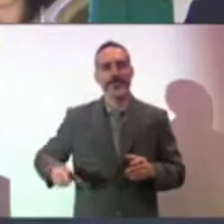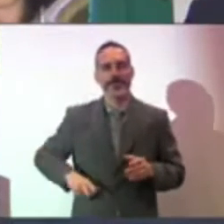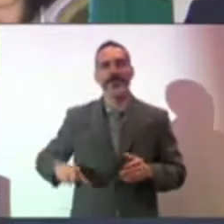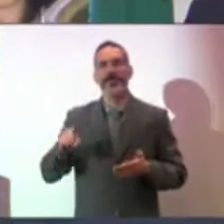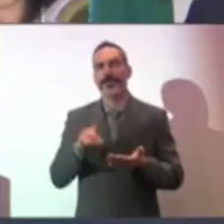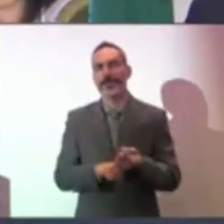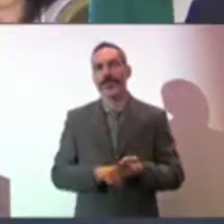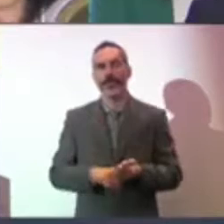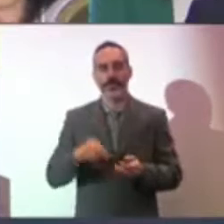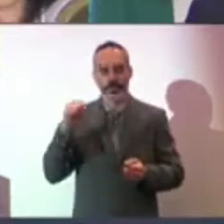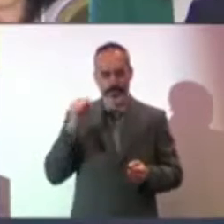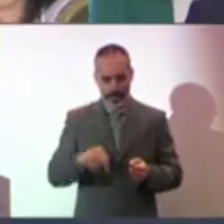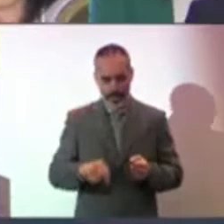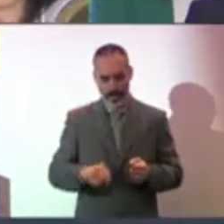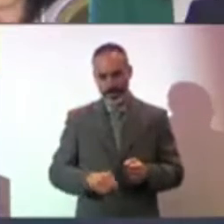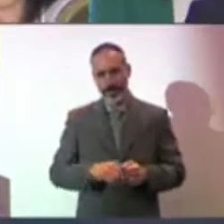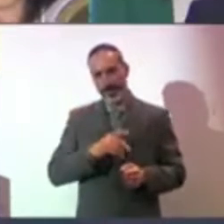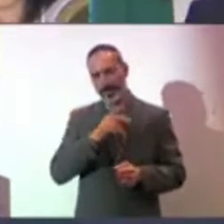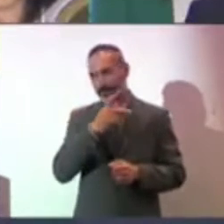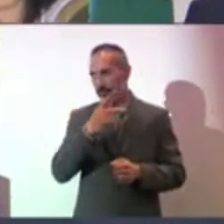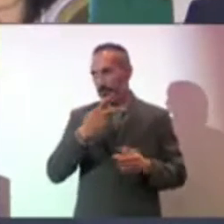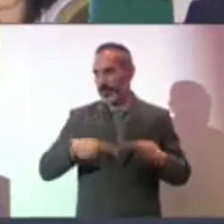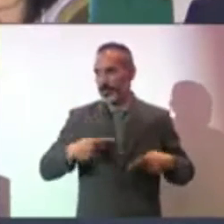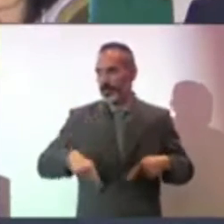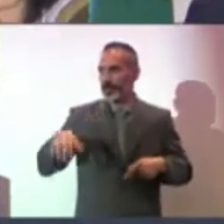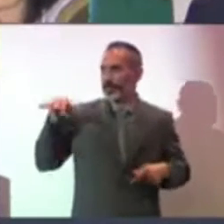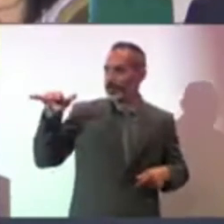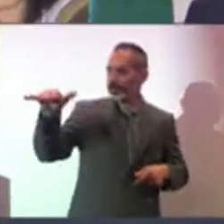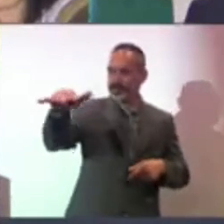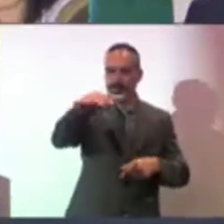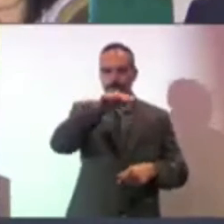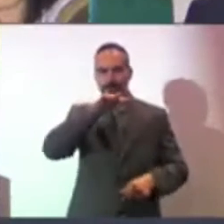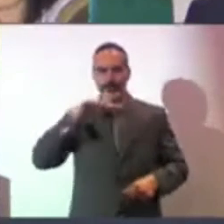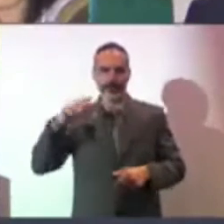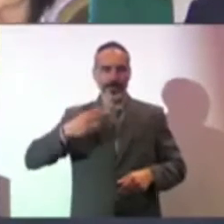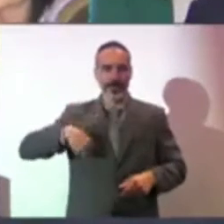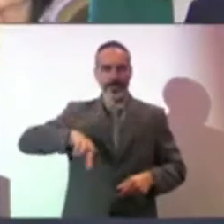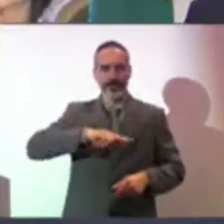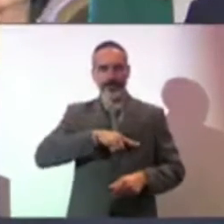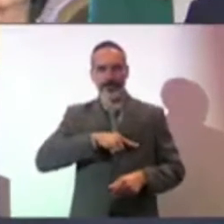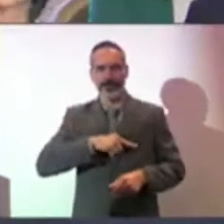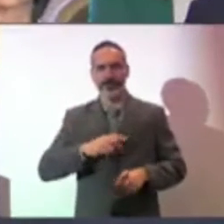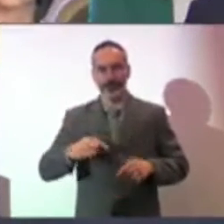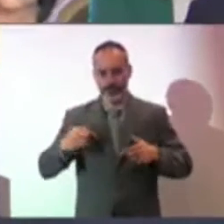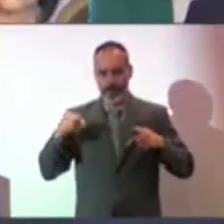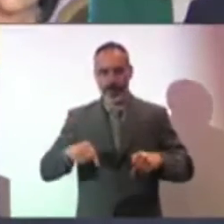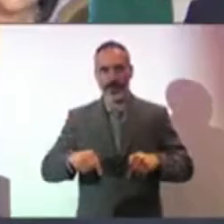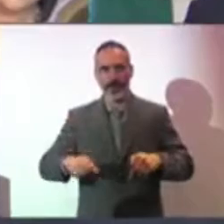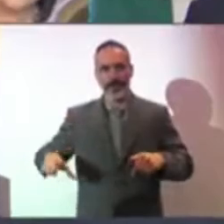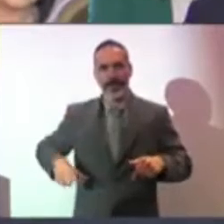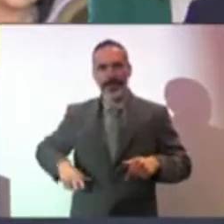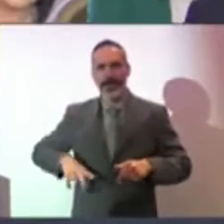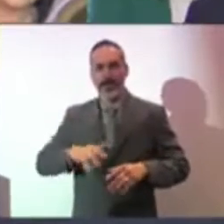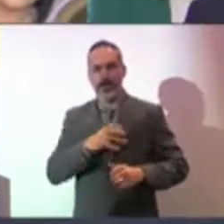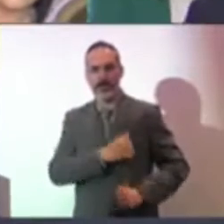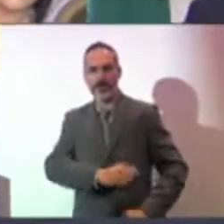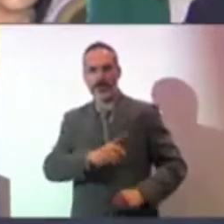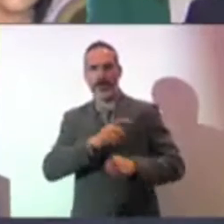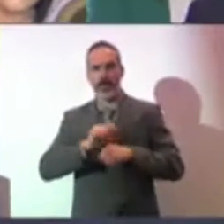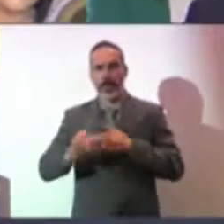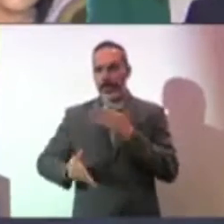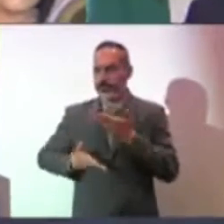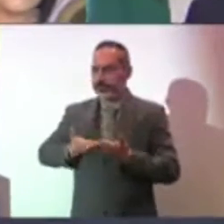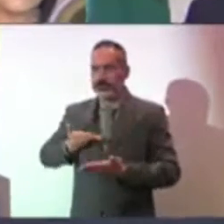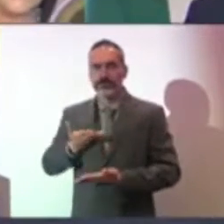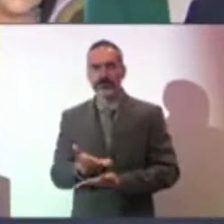gubernamental es la propia sociedad, nosotros, como sus representantes, seremos precisos en